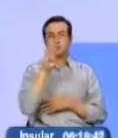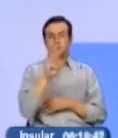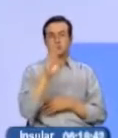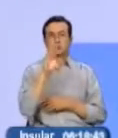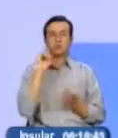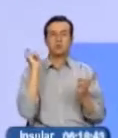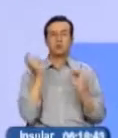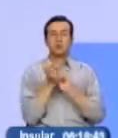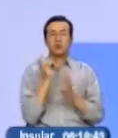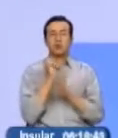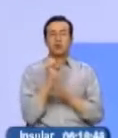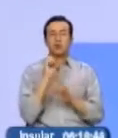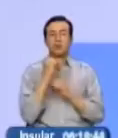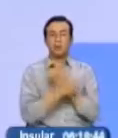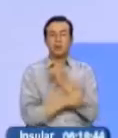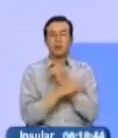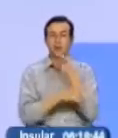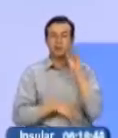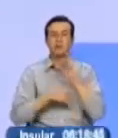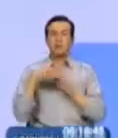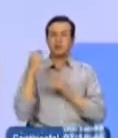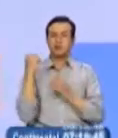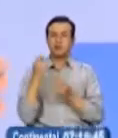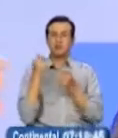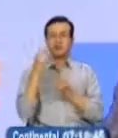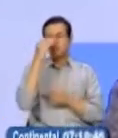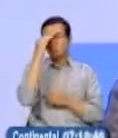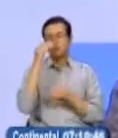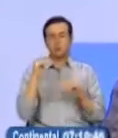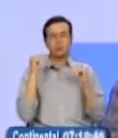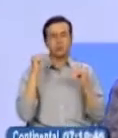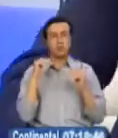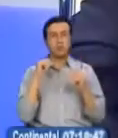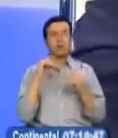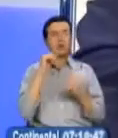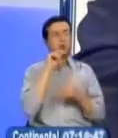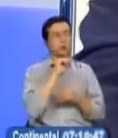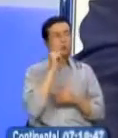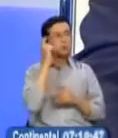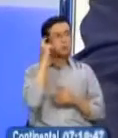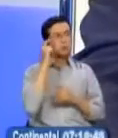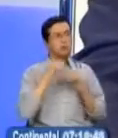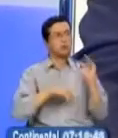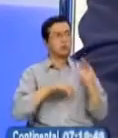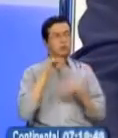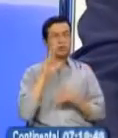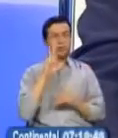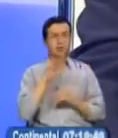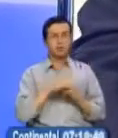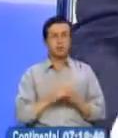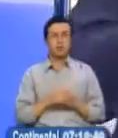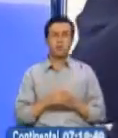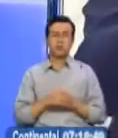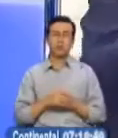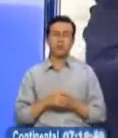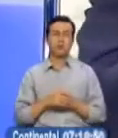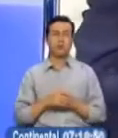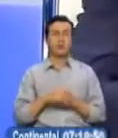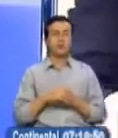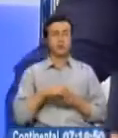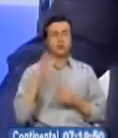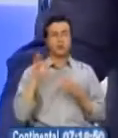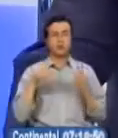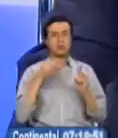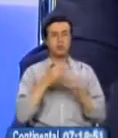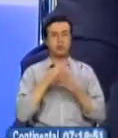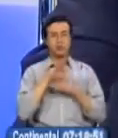le transforma al Ecuador en el país que más invierte en educación superior. Y que todavía es bajo, deberíamos llegar a un 5%. A nivel de toda la educación,